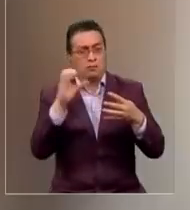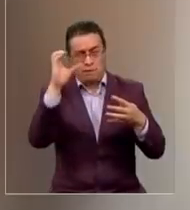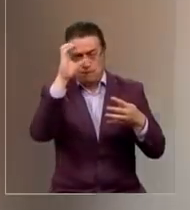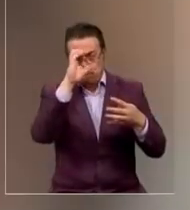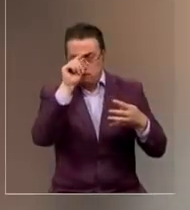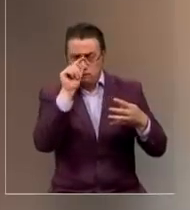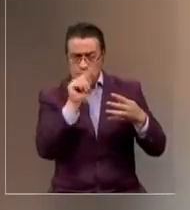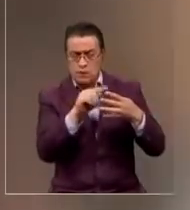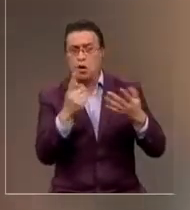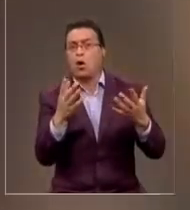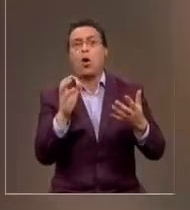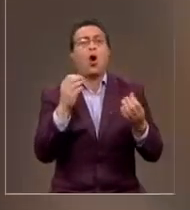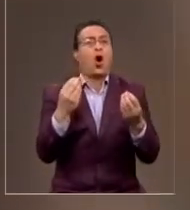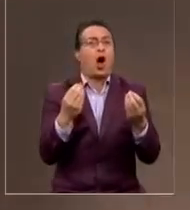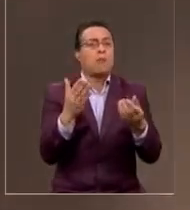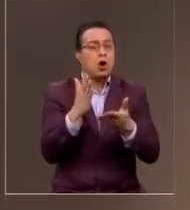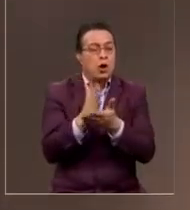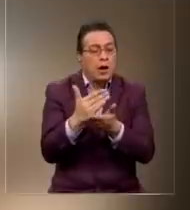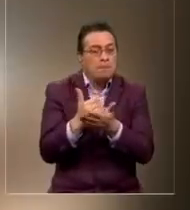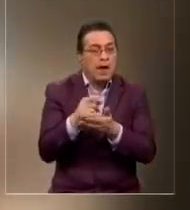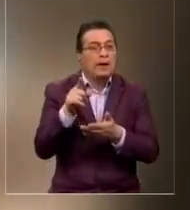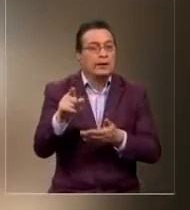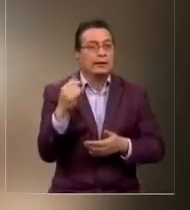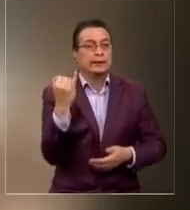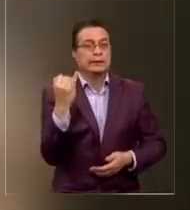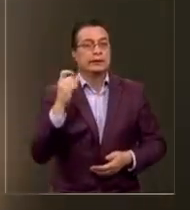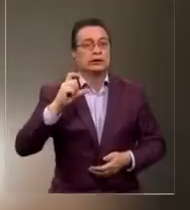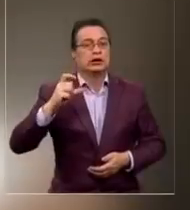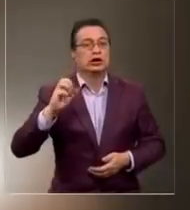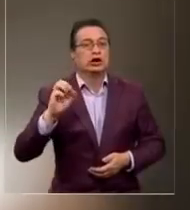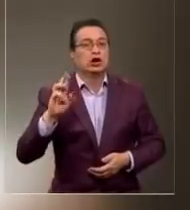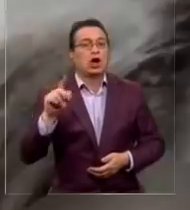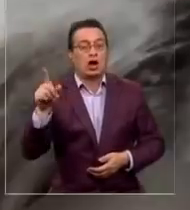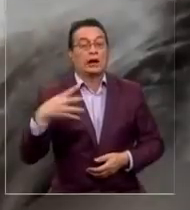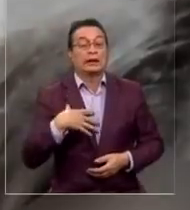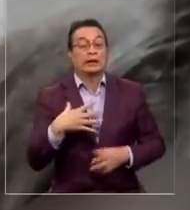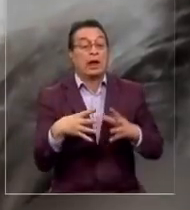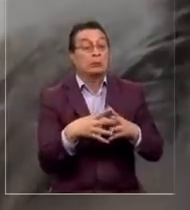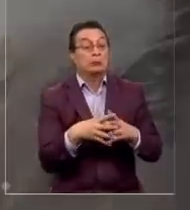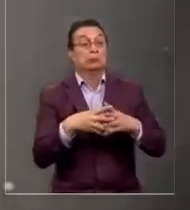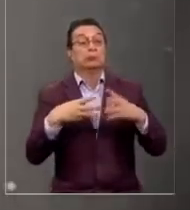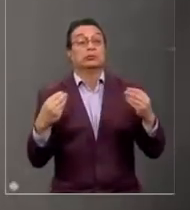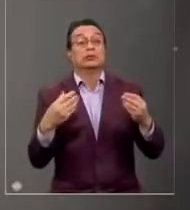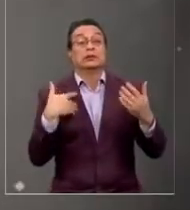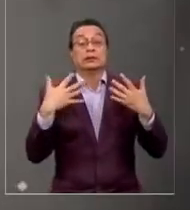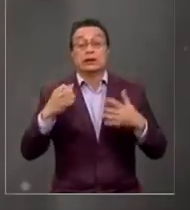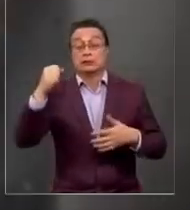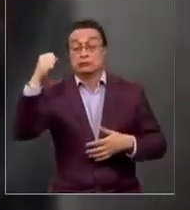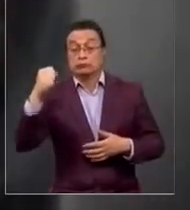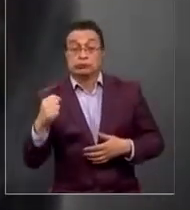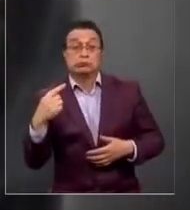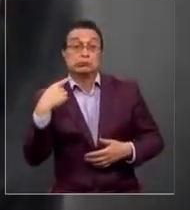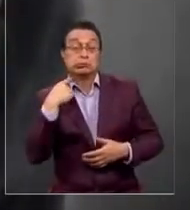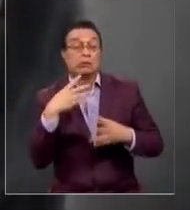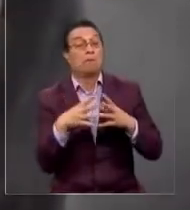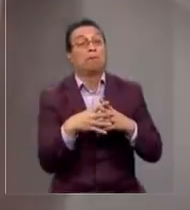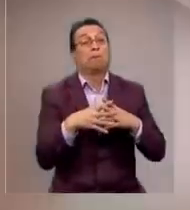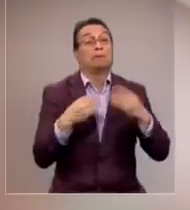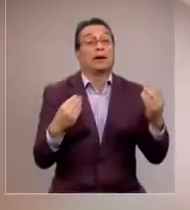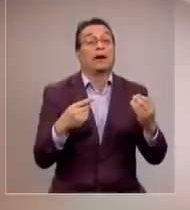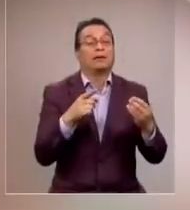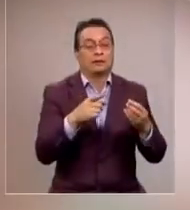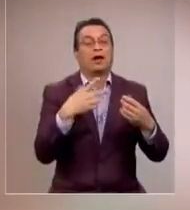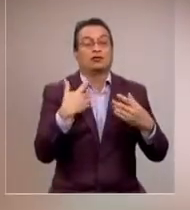también establecer la coartada que había realizado Igor González para poder escapar una vez que habría cometido este delito. Cabe recordar que